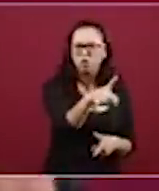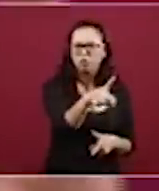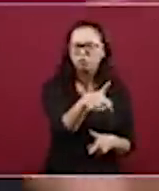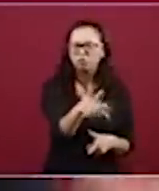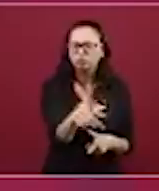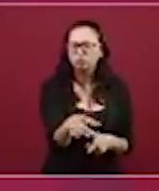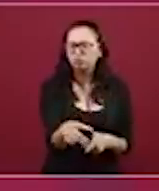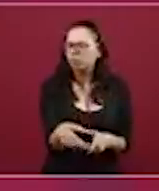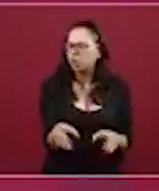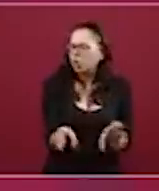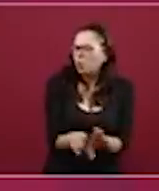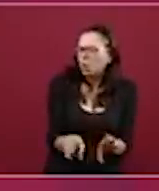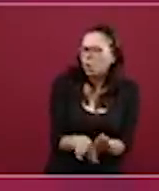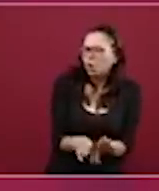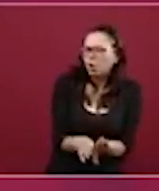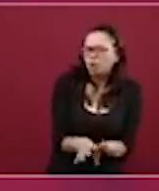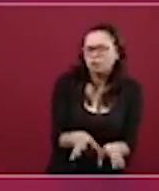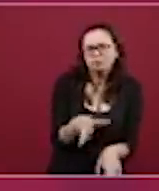Increíble.